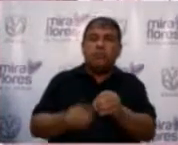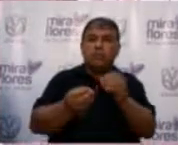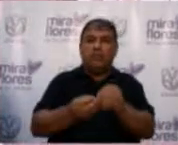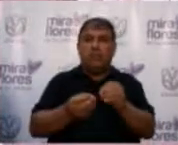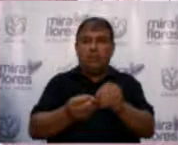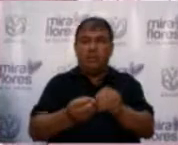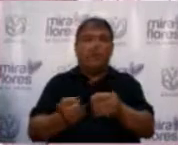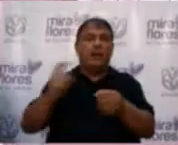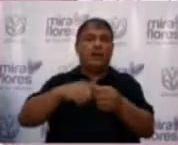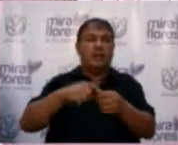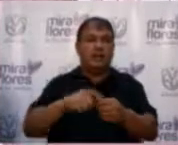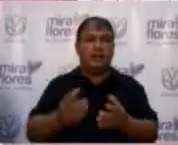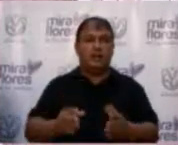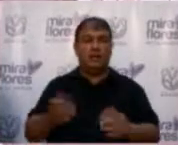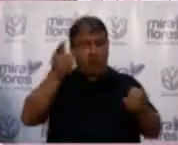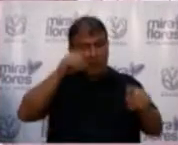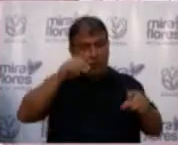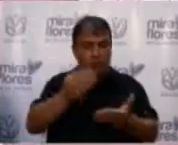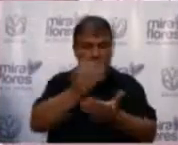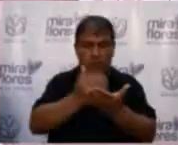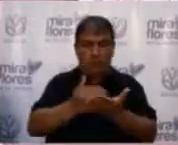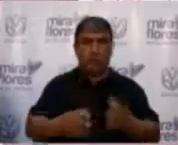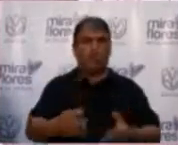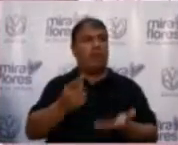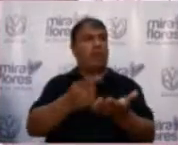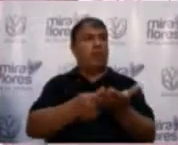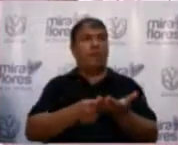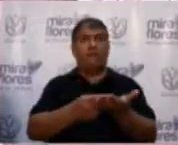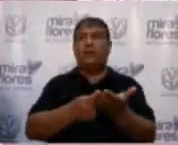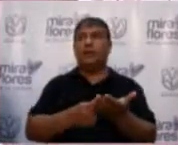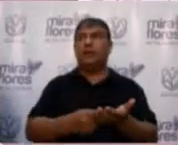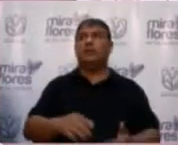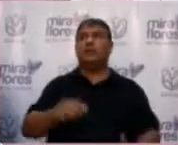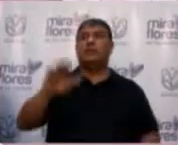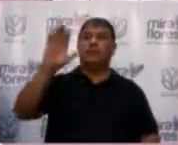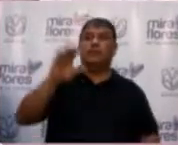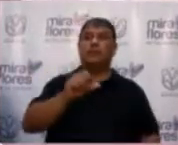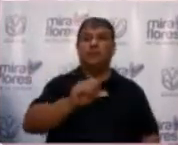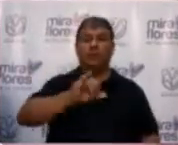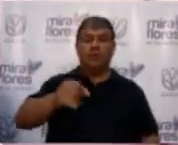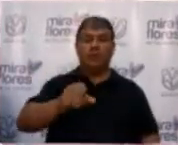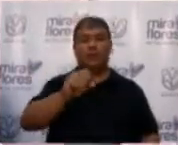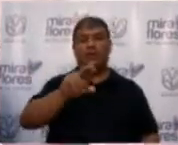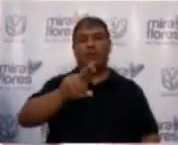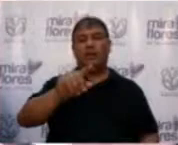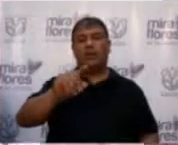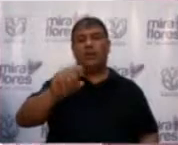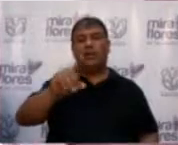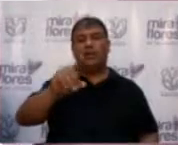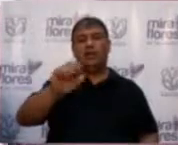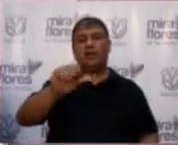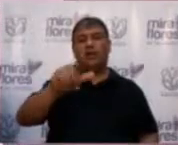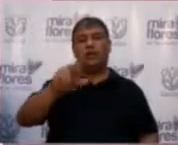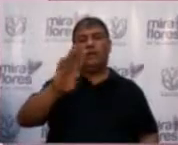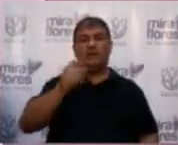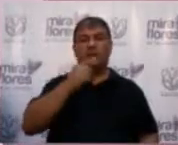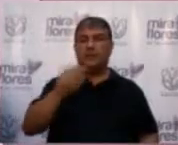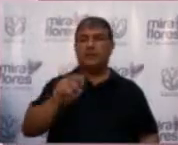del indicado acuerdo. Al debate, señor Jorge Albertis tiene el uso de la